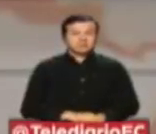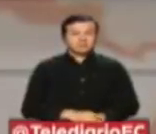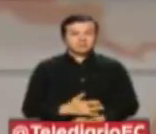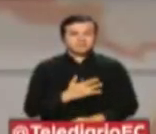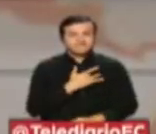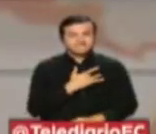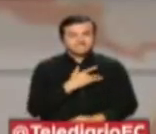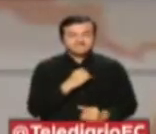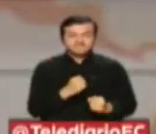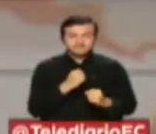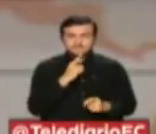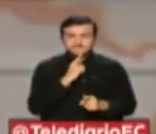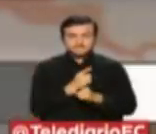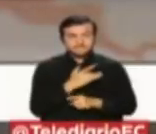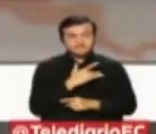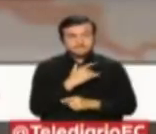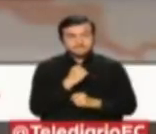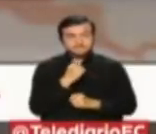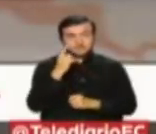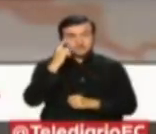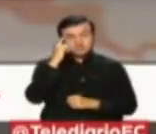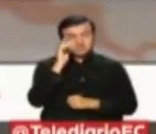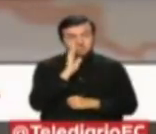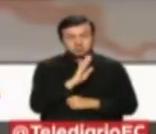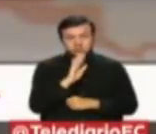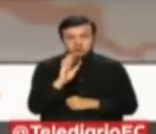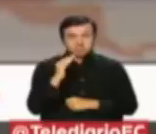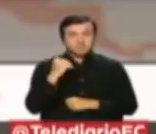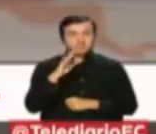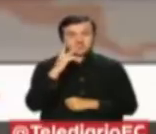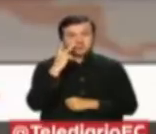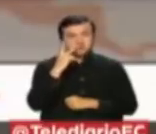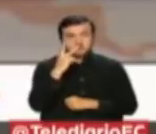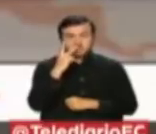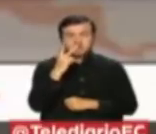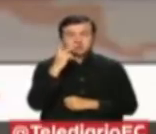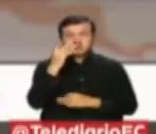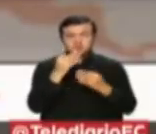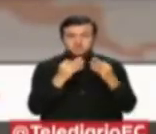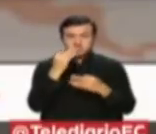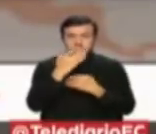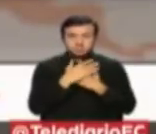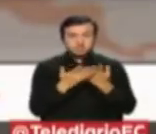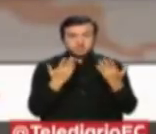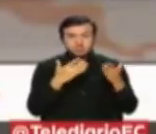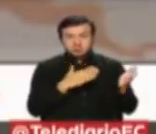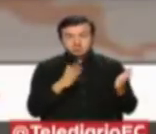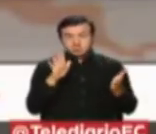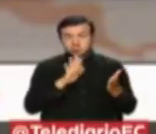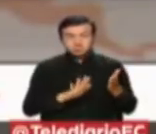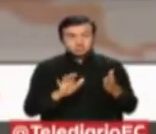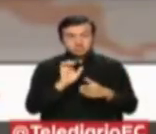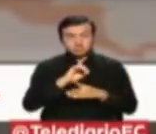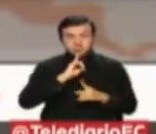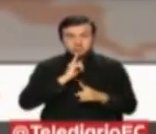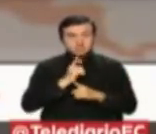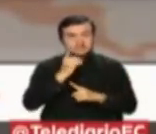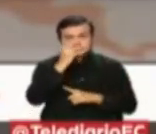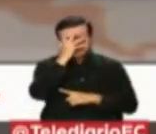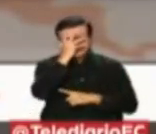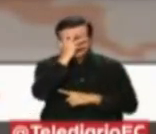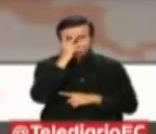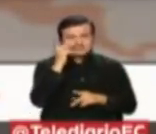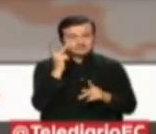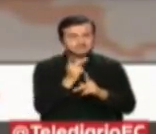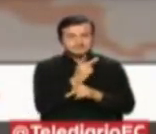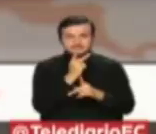durísimo no sólo al gobierno no sólo al sistema de justicia sino al país por el sí mismo como lo